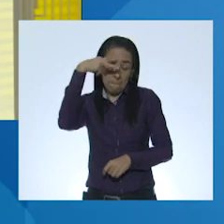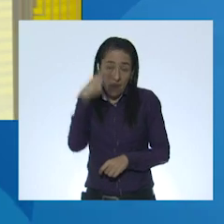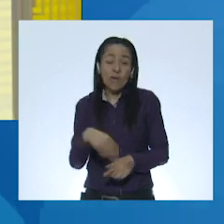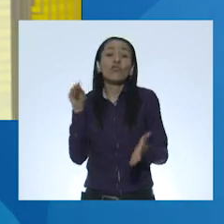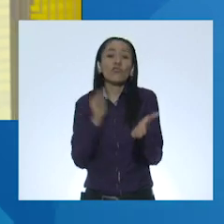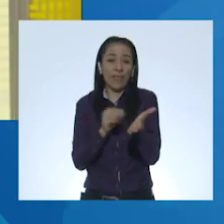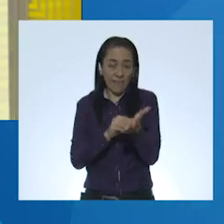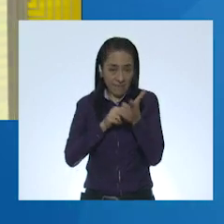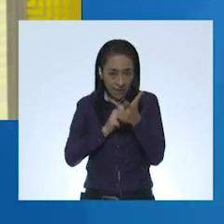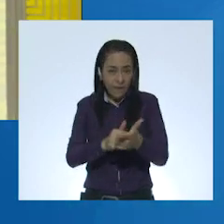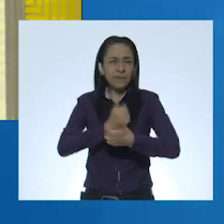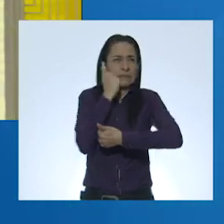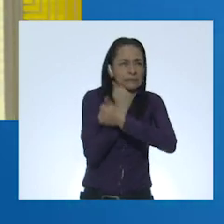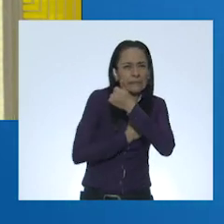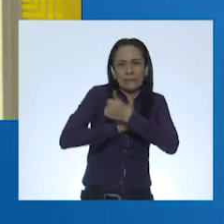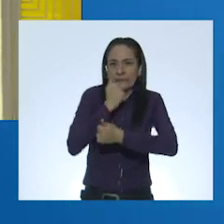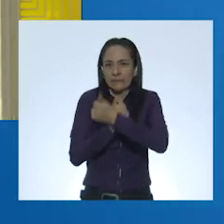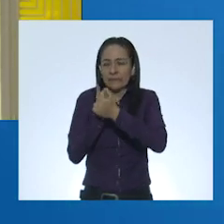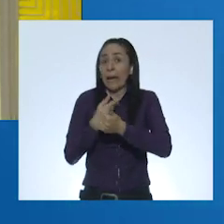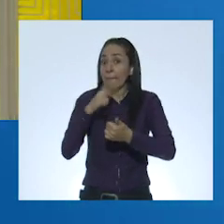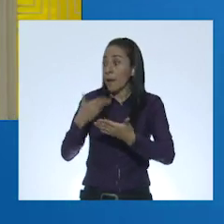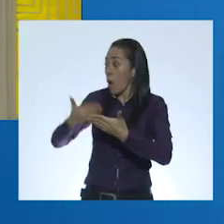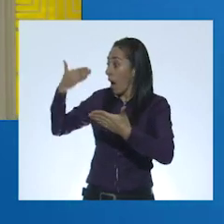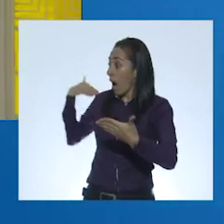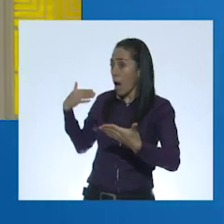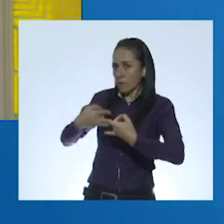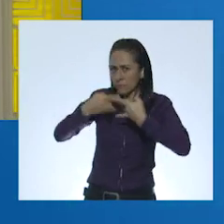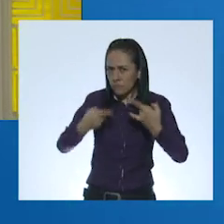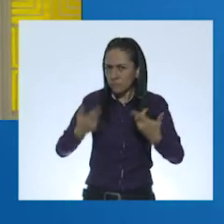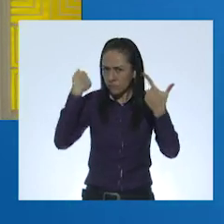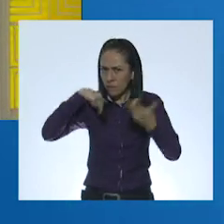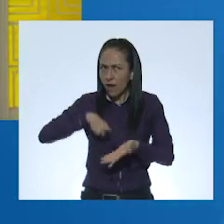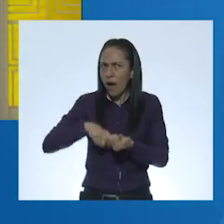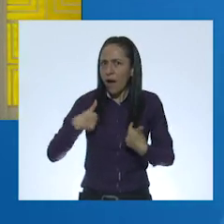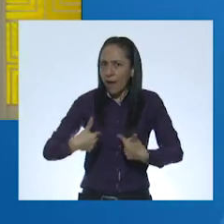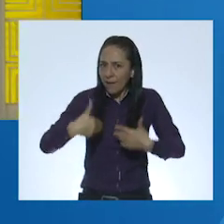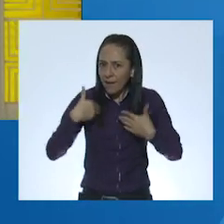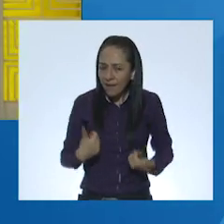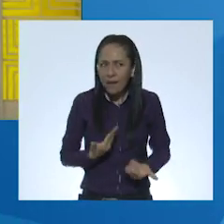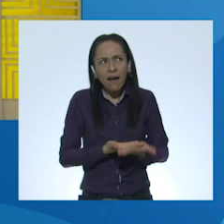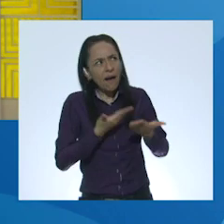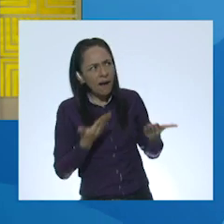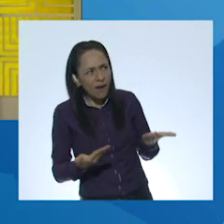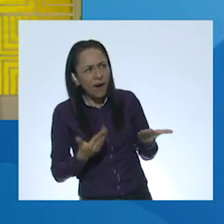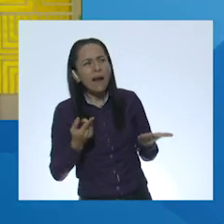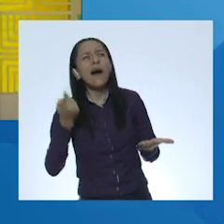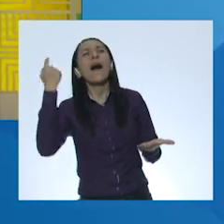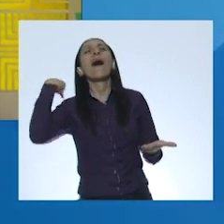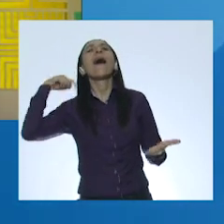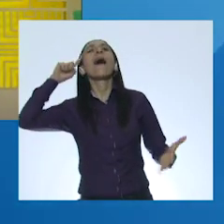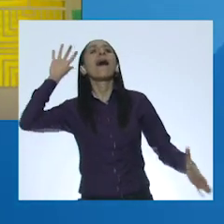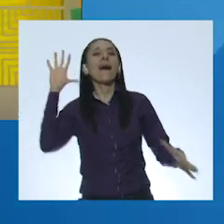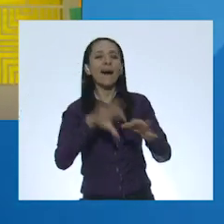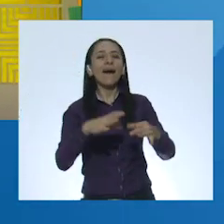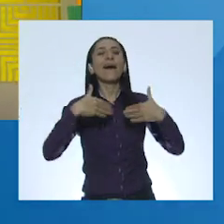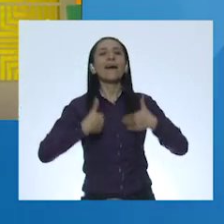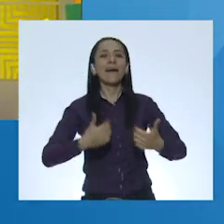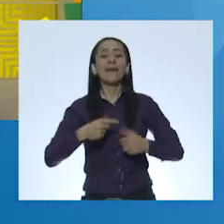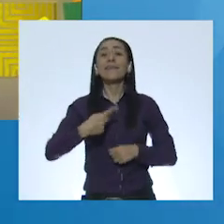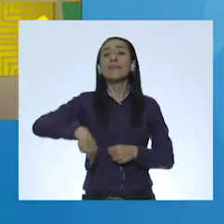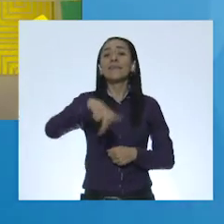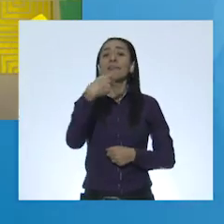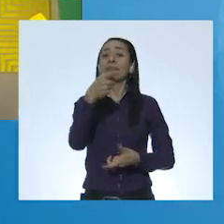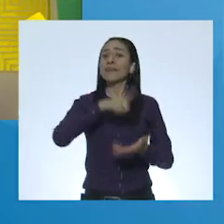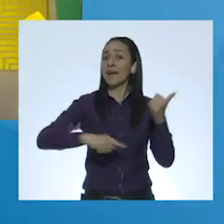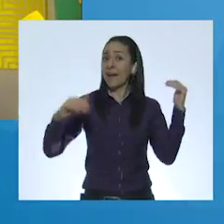historia ayudará a que comprendamos mejor todo lo que ocurre hoy en día. Platiquen en casa lo que más les haya gustado. Es hora de despedirnos,